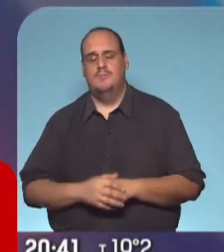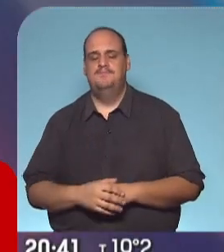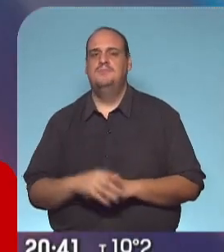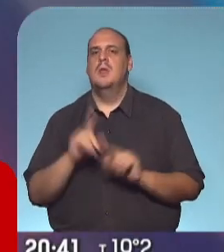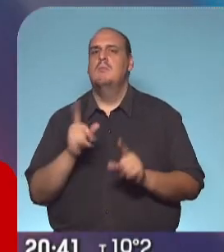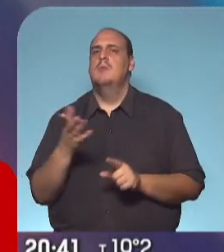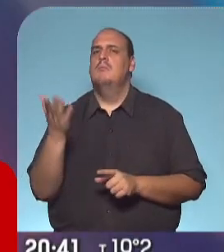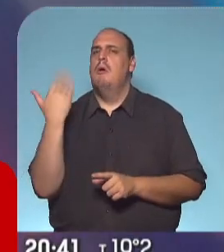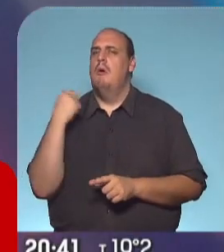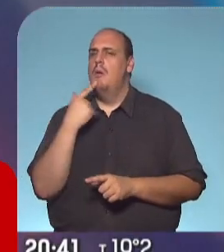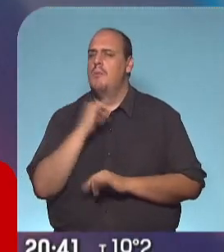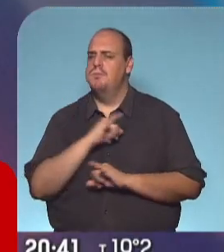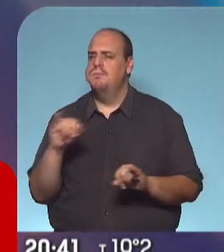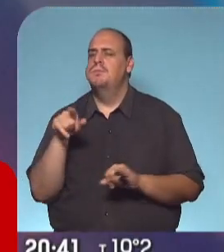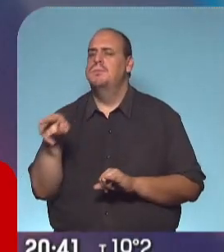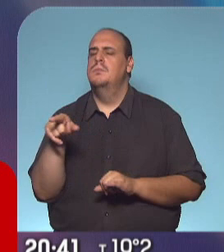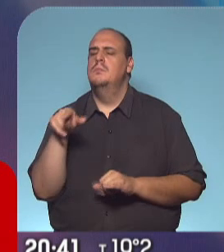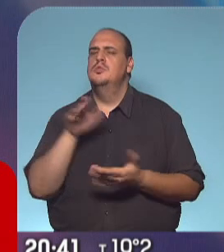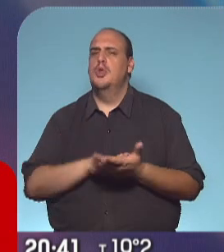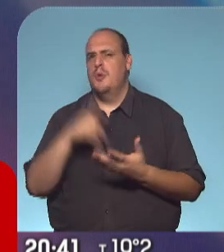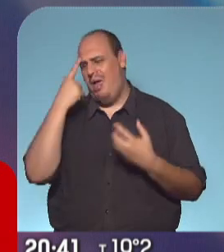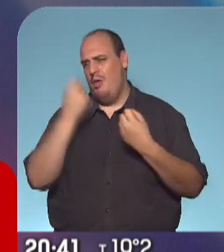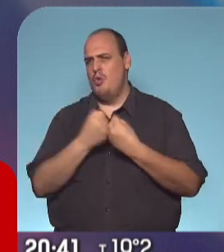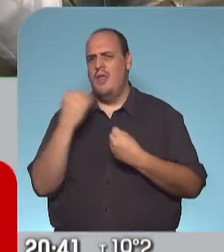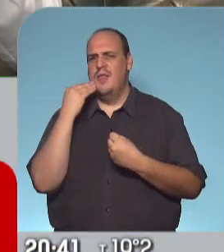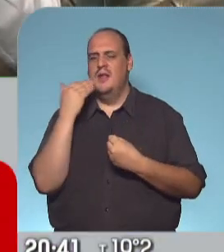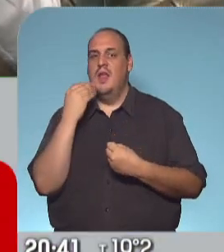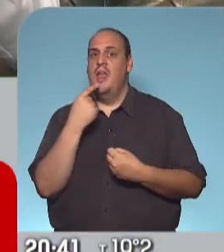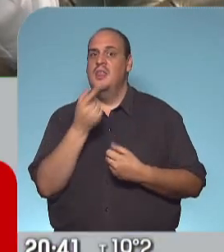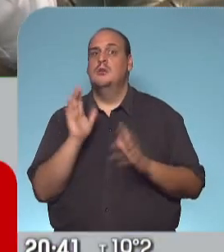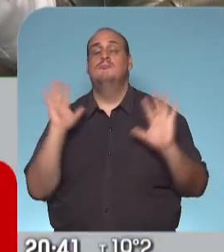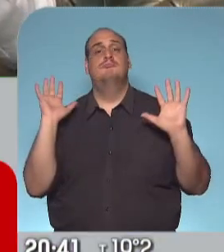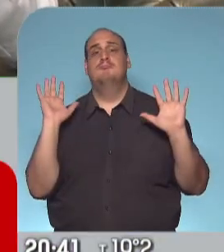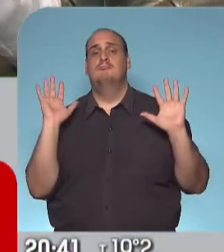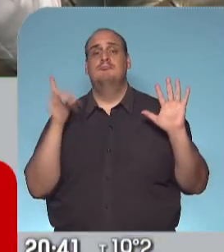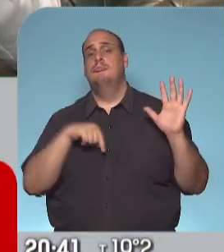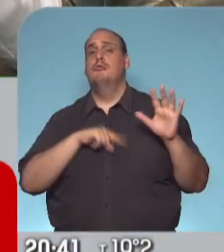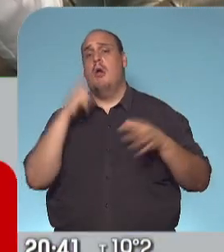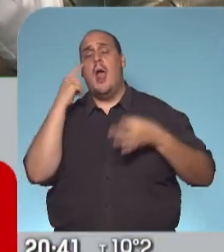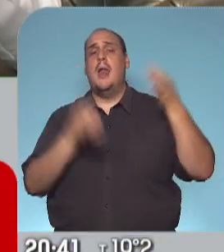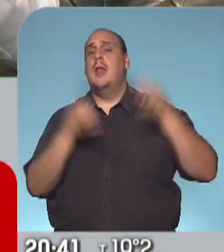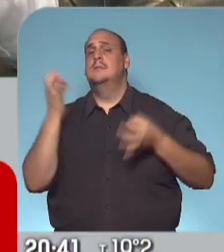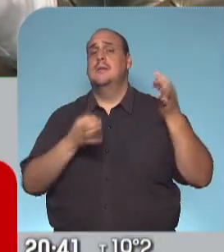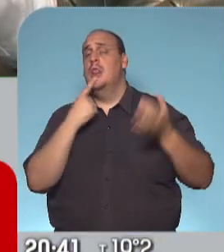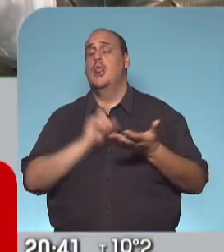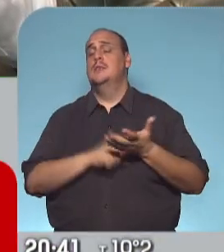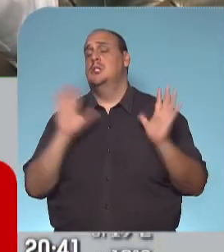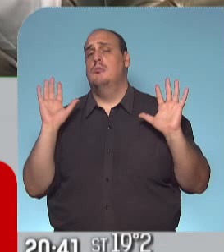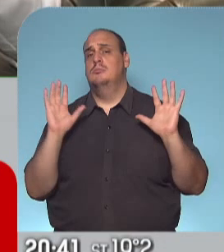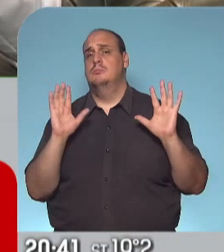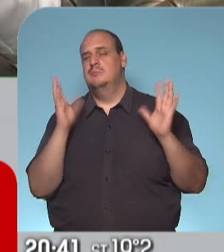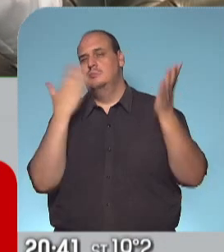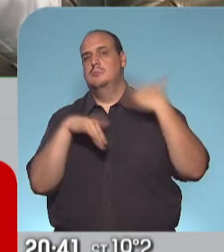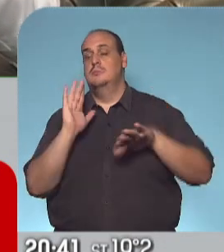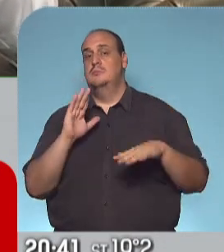preguntaba sobre los acuerdos que se dieron esta tarde, fue bastante cauteloso. Dijo, bueno, estábamos analizando una serie de medidas, prácticamente es un